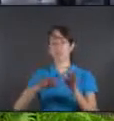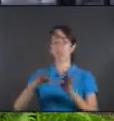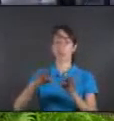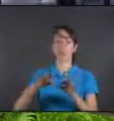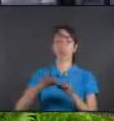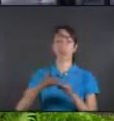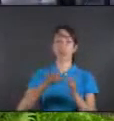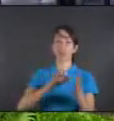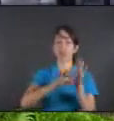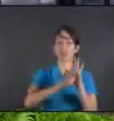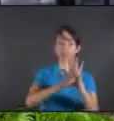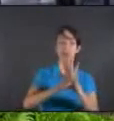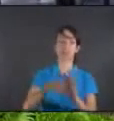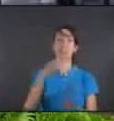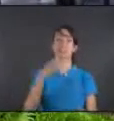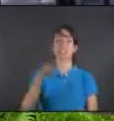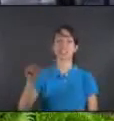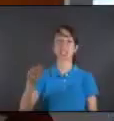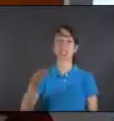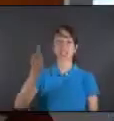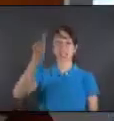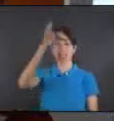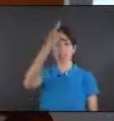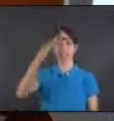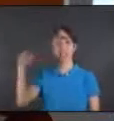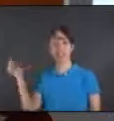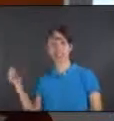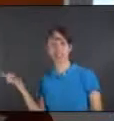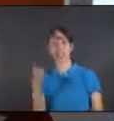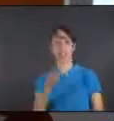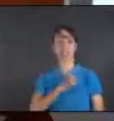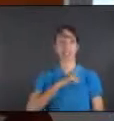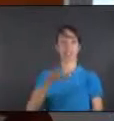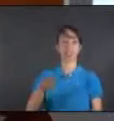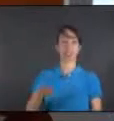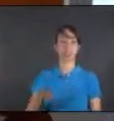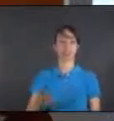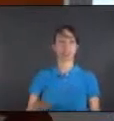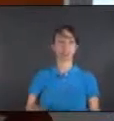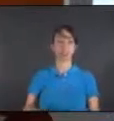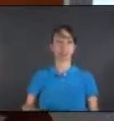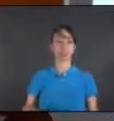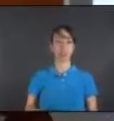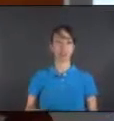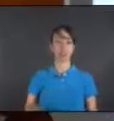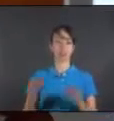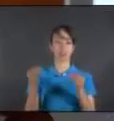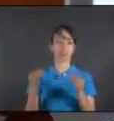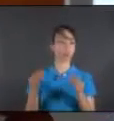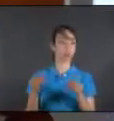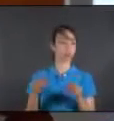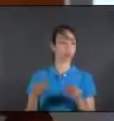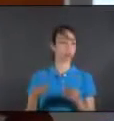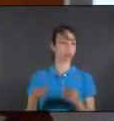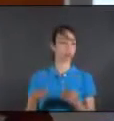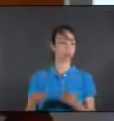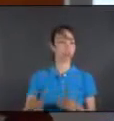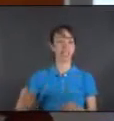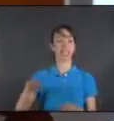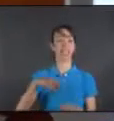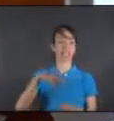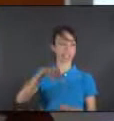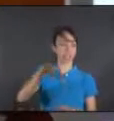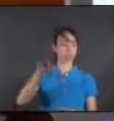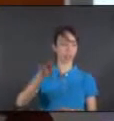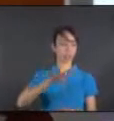María Magdalena fue temprano al sepulcro, cuando todavía estaba oscuro, y vio que